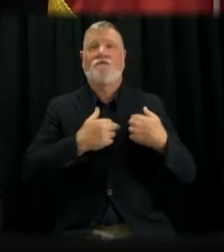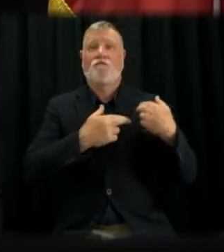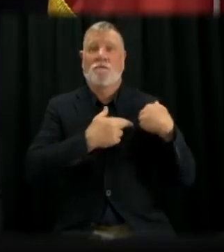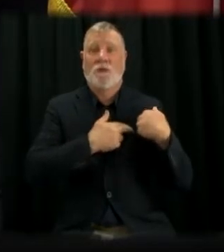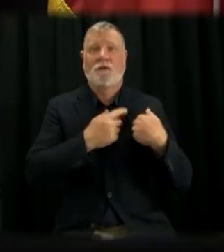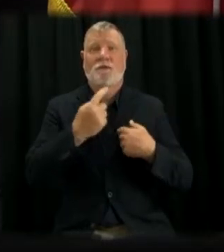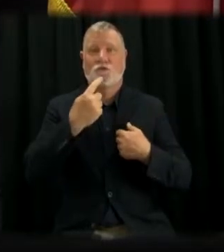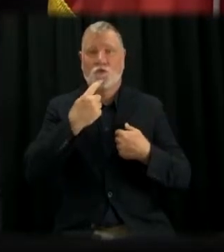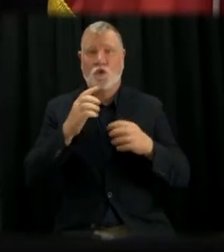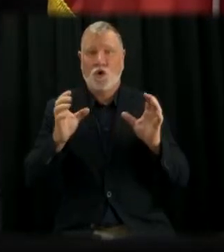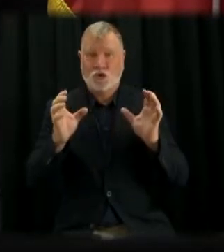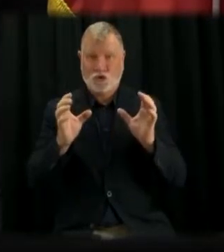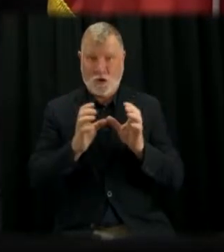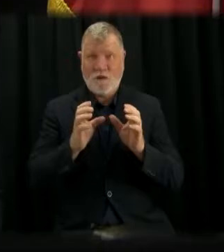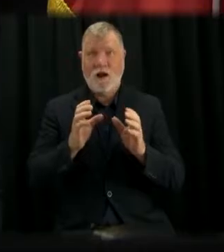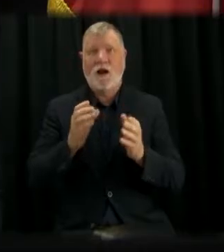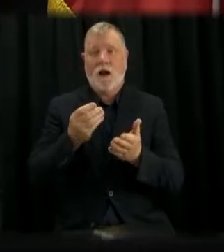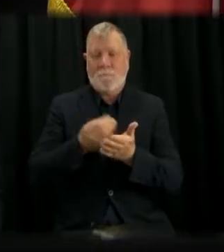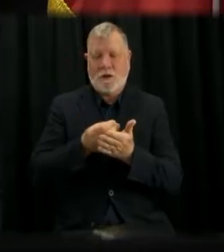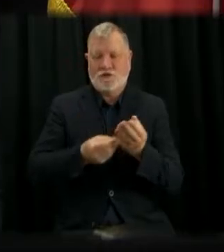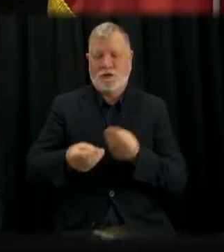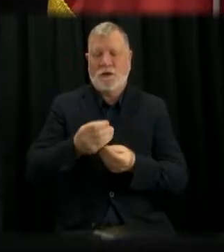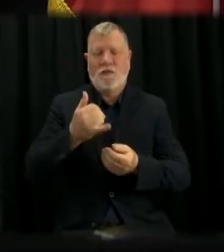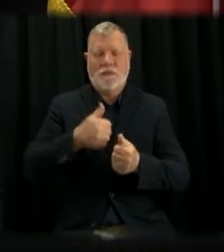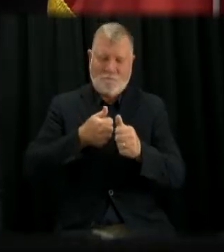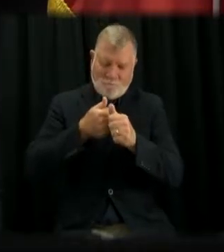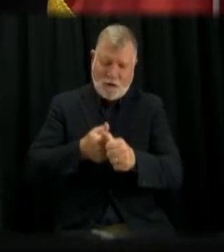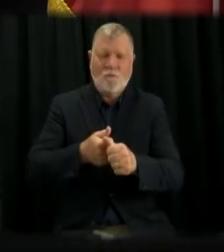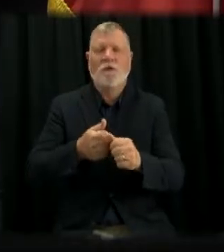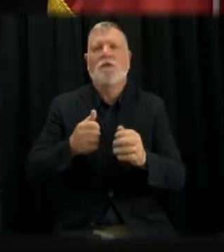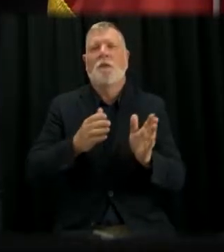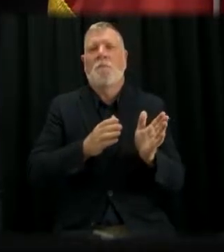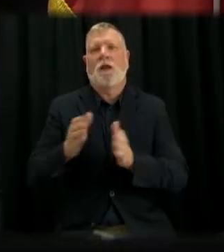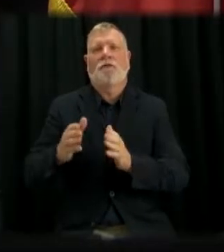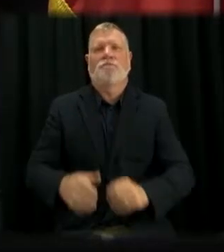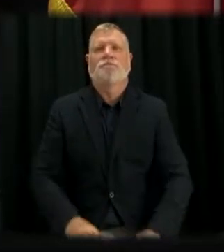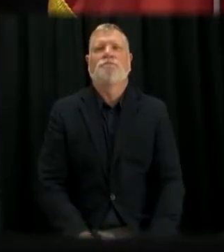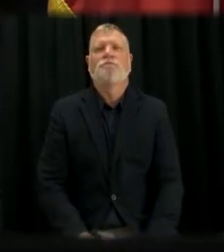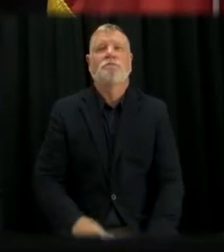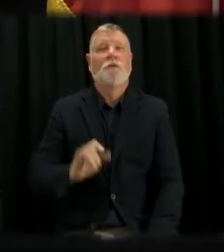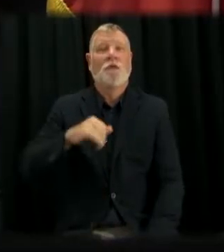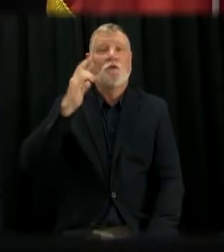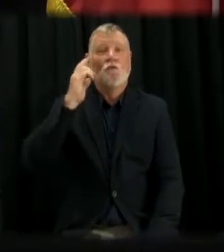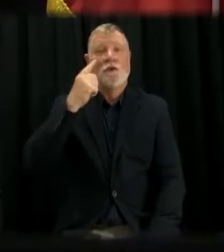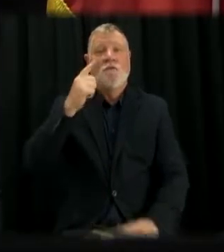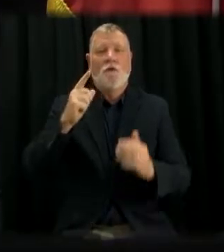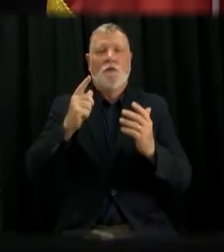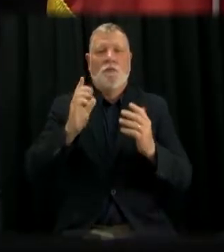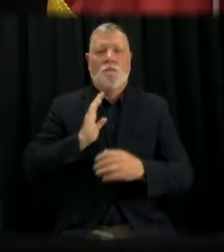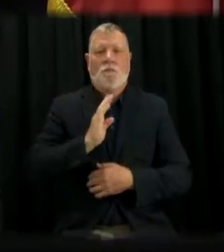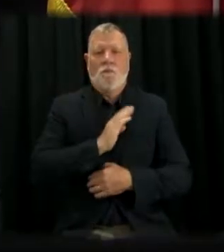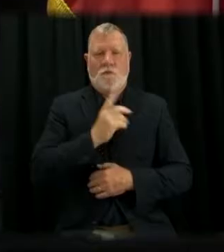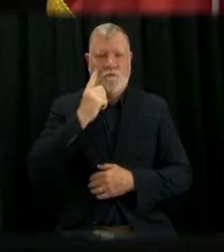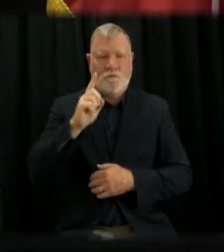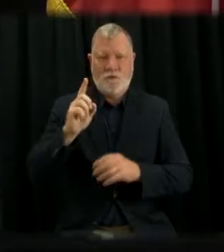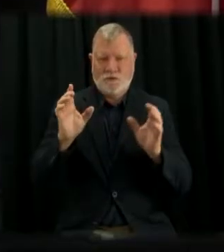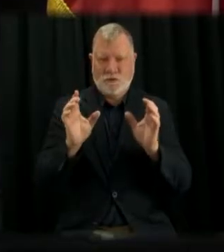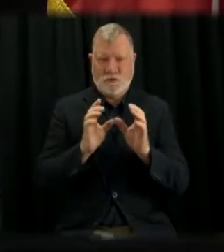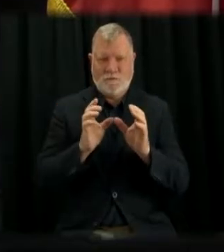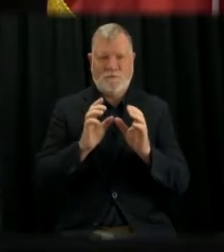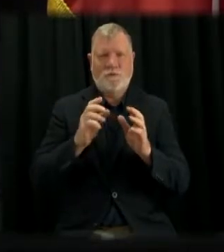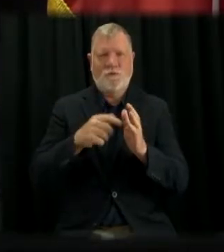la Junta tiene la responsabilidad de certificar un presupuesto que sea consecuente con el plan fiscal certificado. La razón para que la Junta